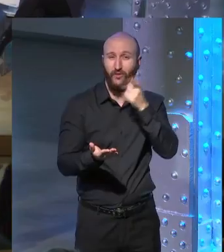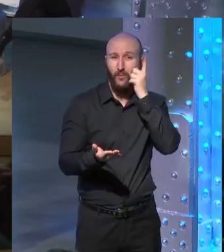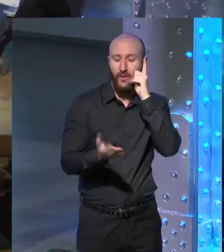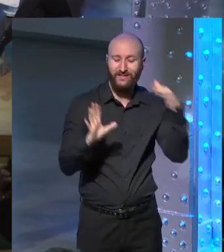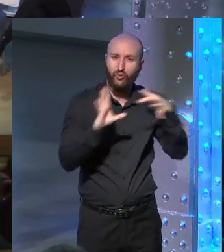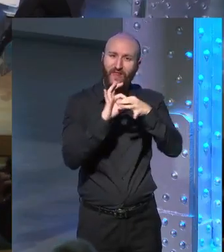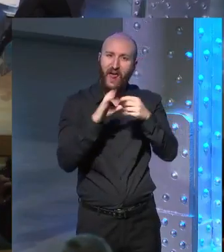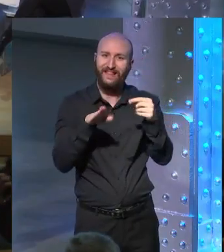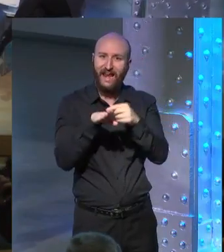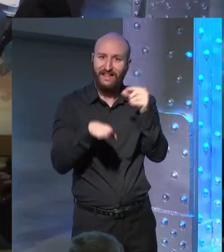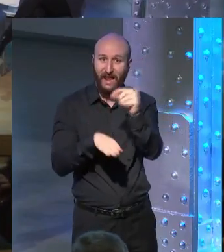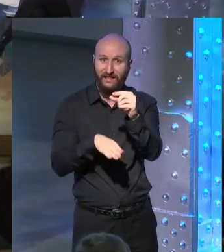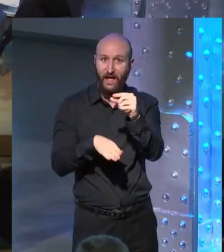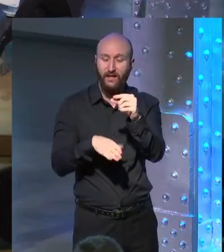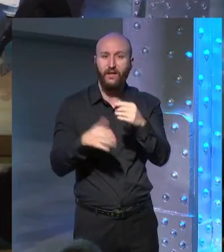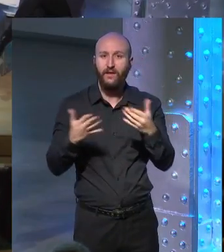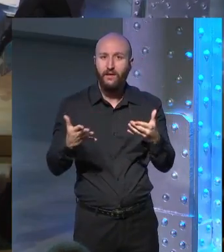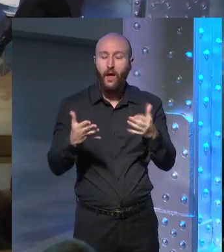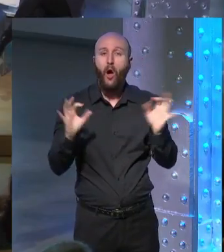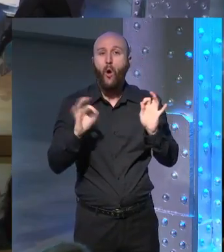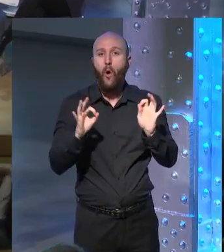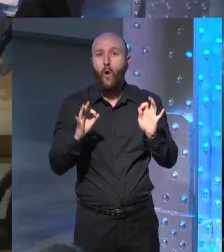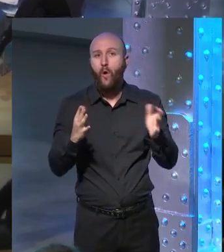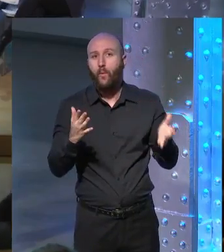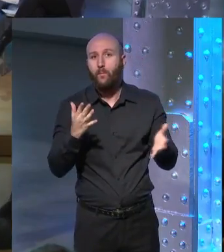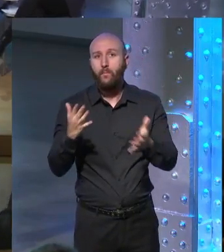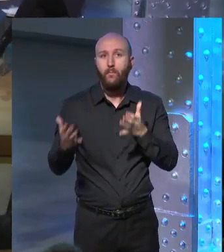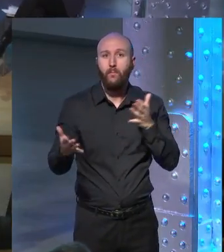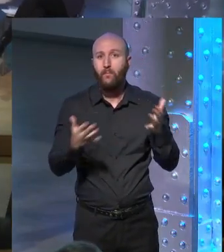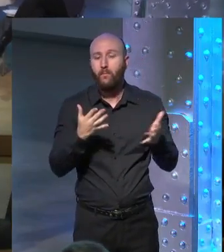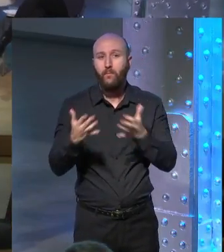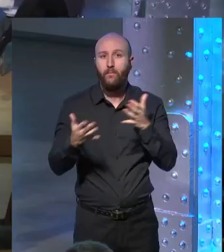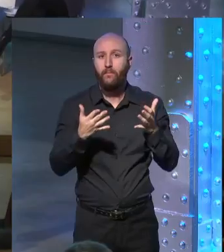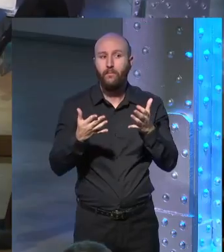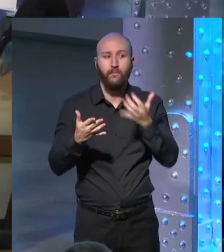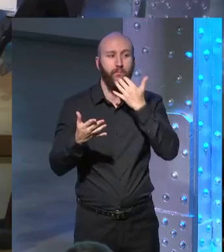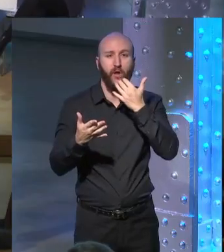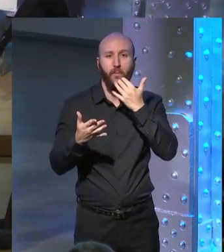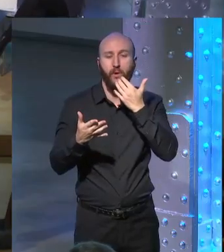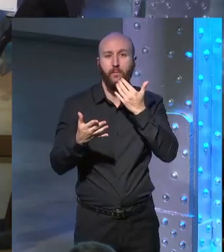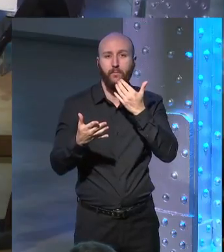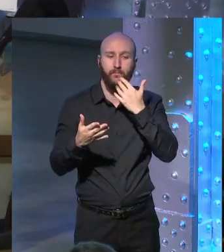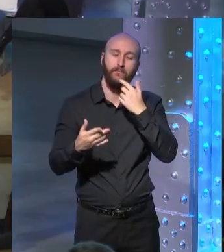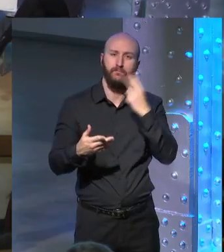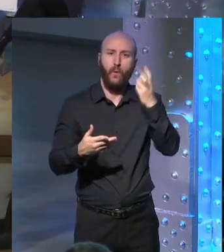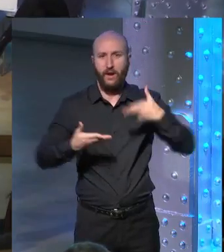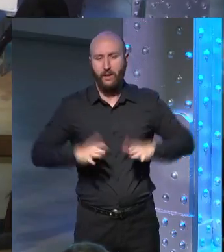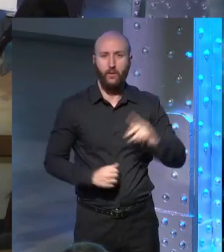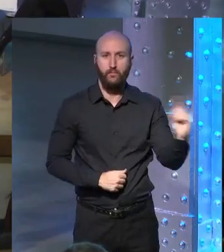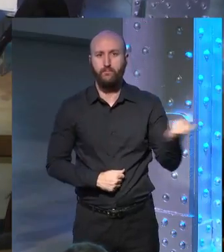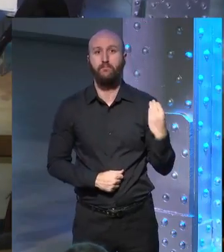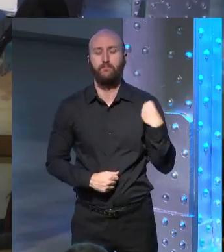tarjeta, o tal vez nos vengan mañana que están jugando a un juego y nos dicen, papá,